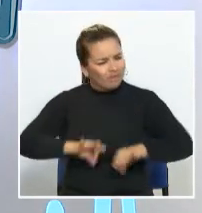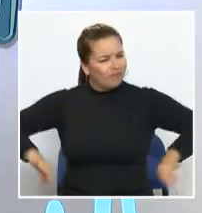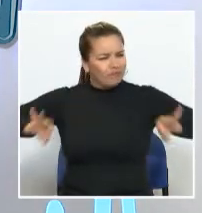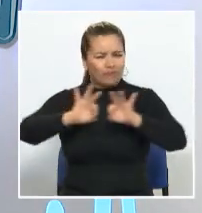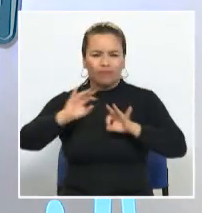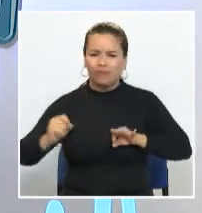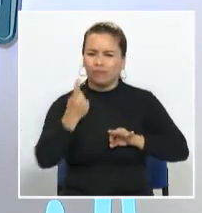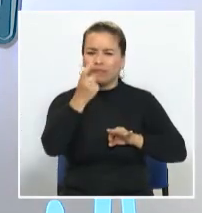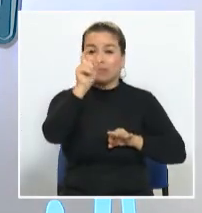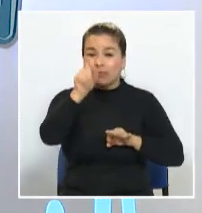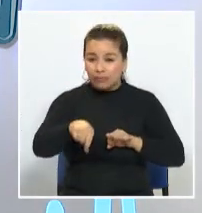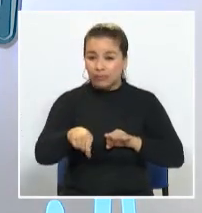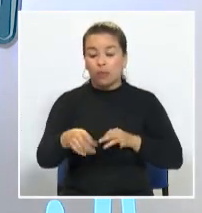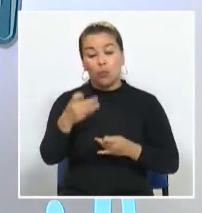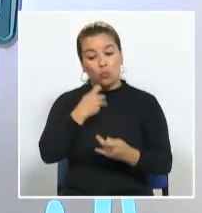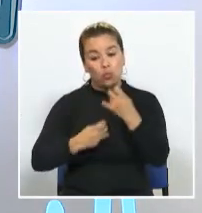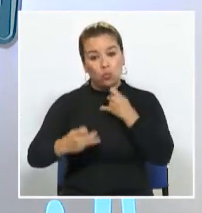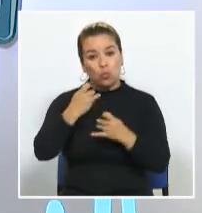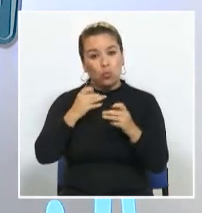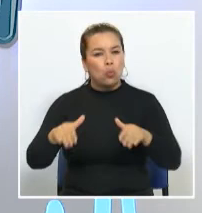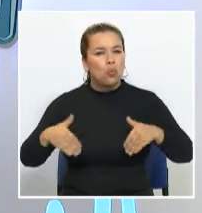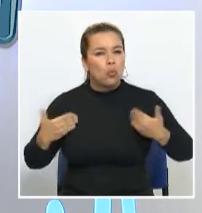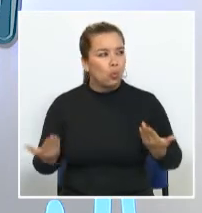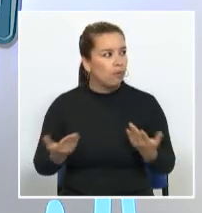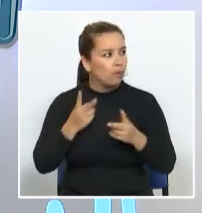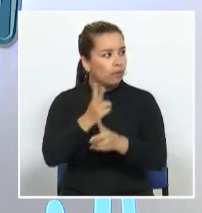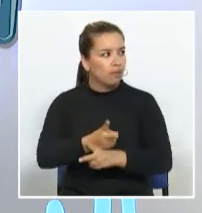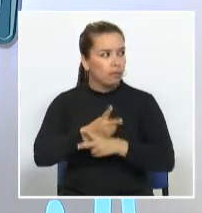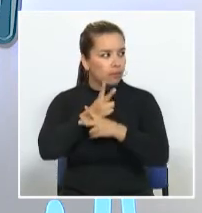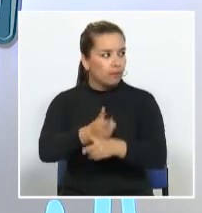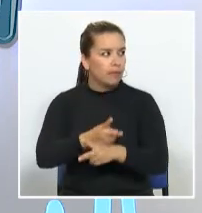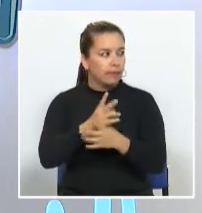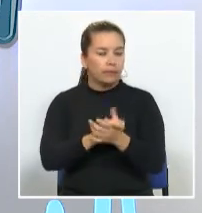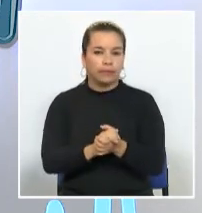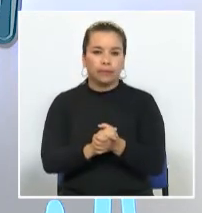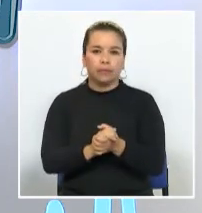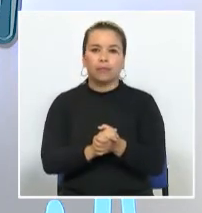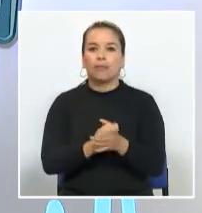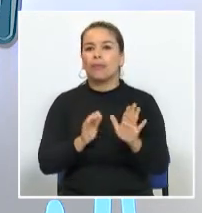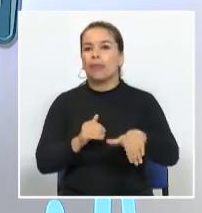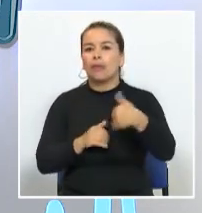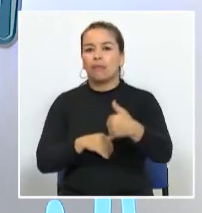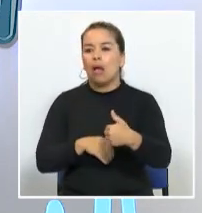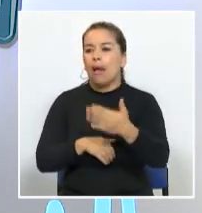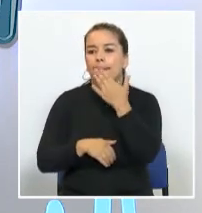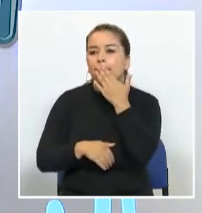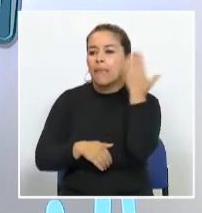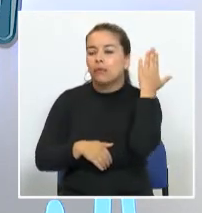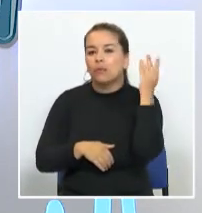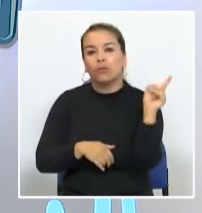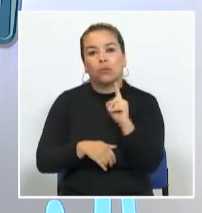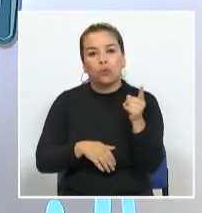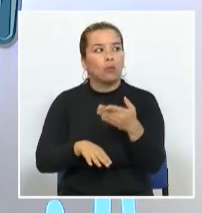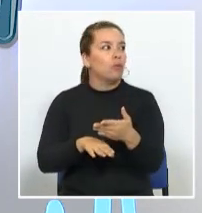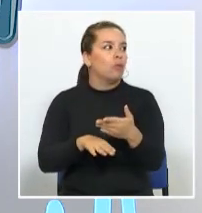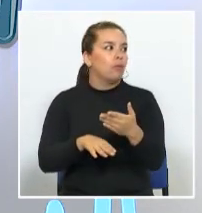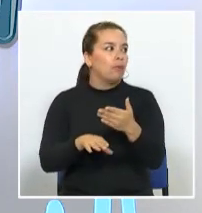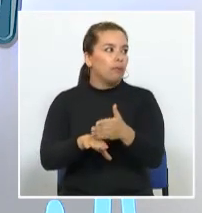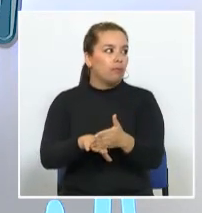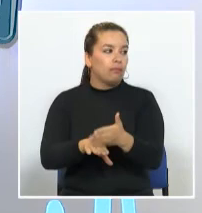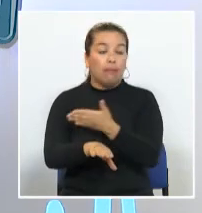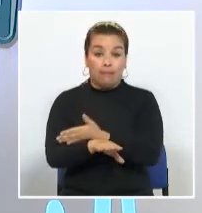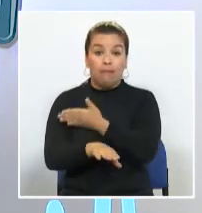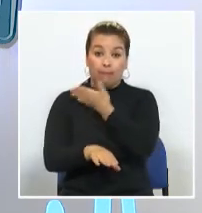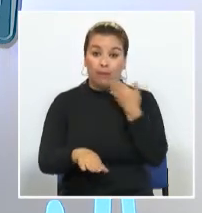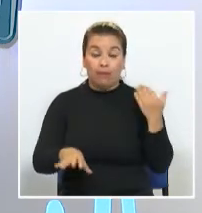más, y esto lo logramos a través de la prevención, para que después no sea muy tarde, para que no nos empecemos a cuidar ya cuando estemos muy enfermos o